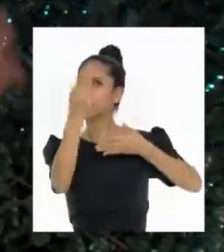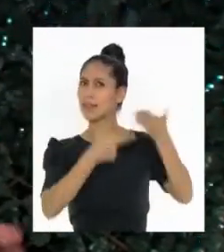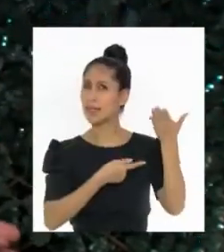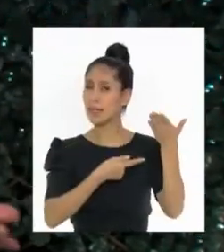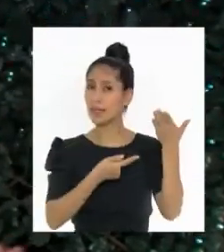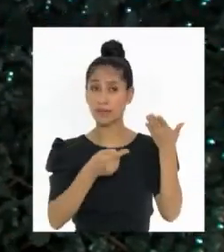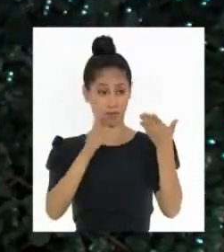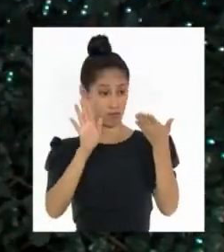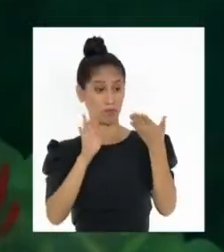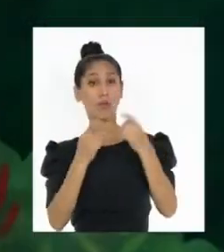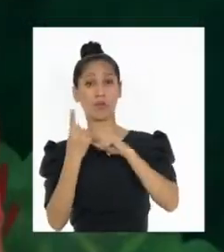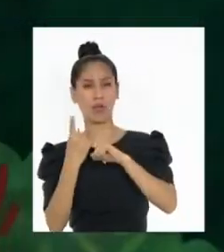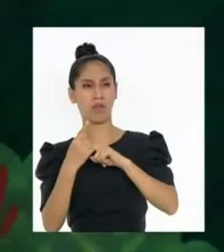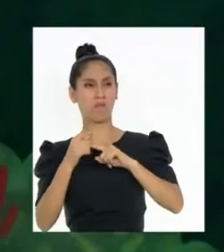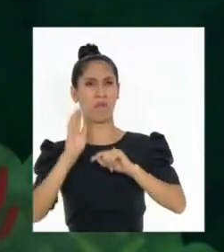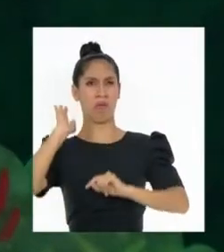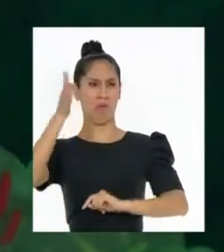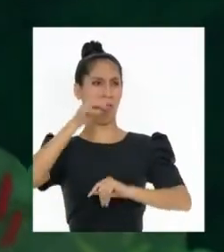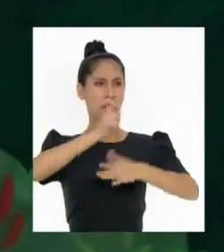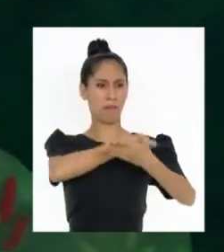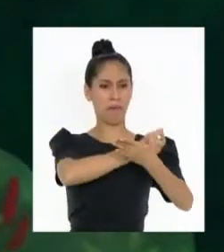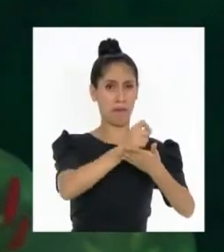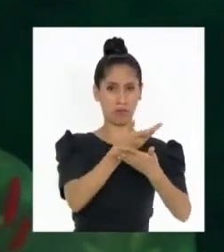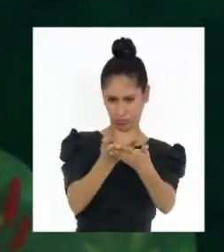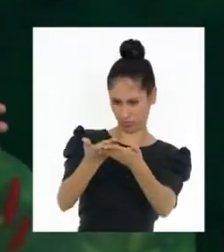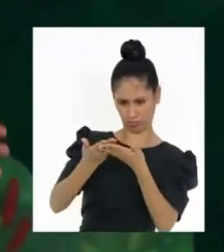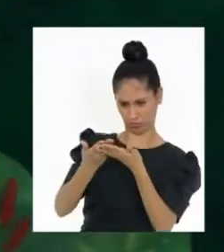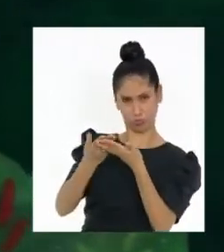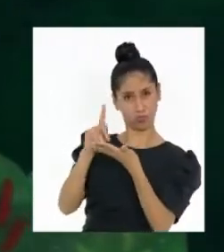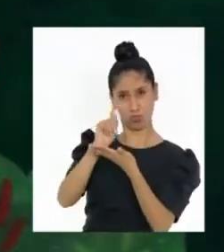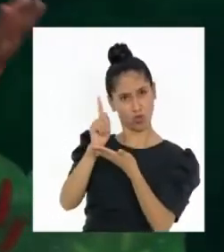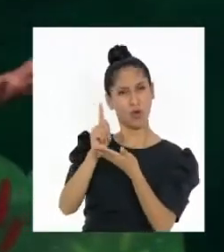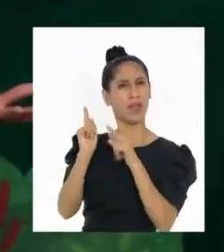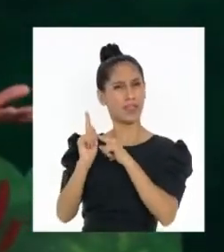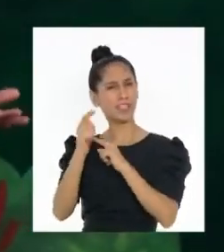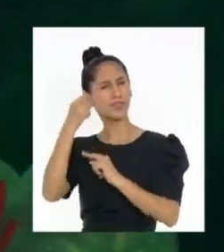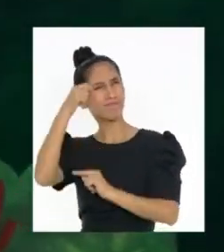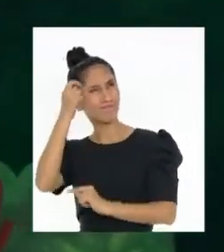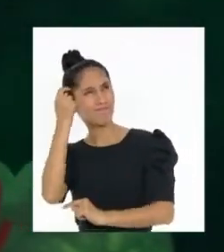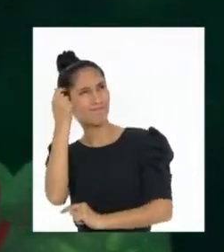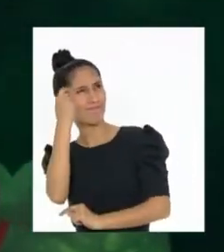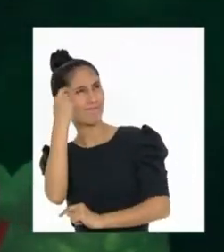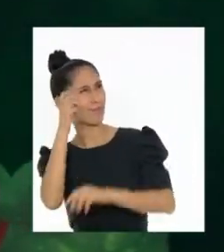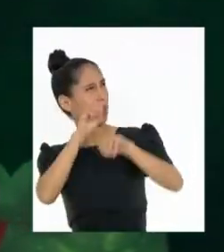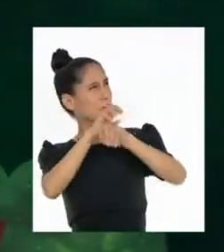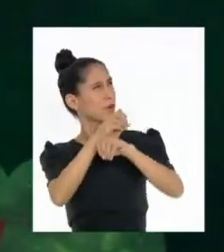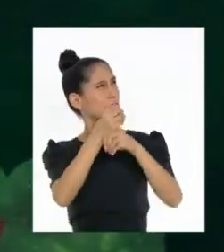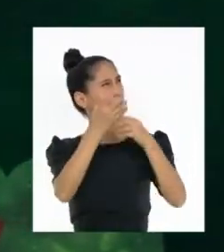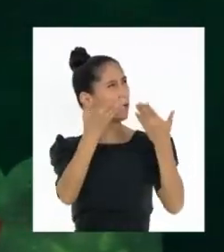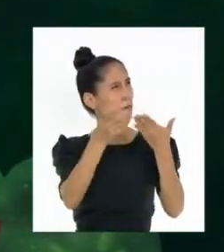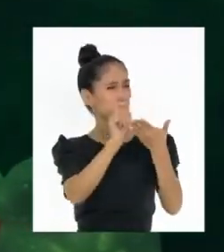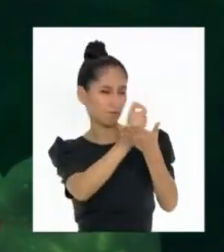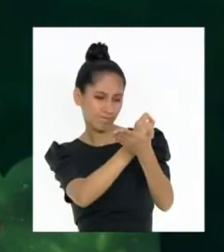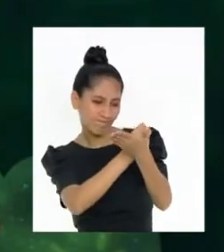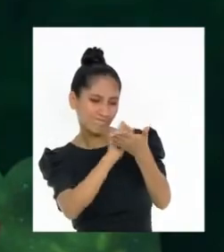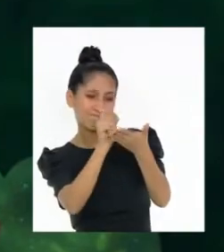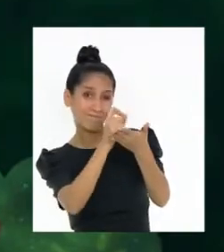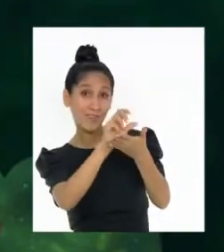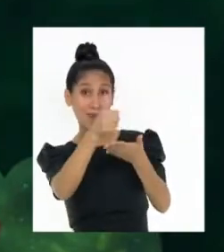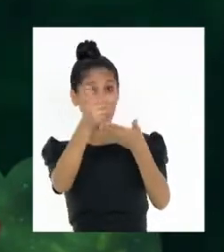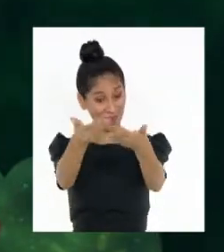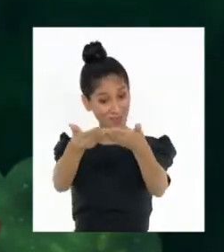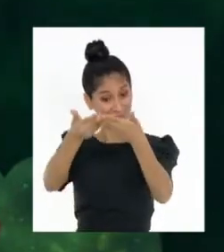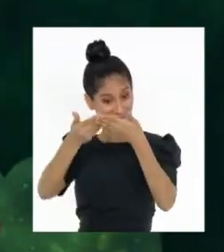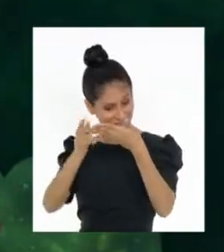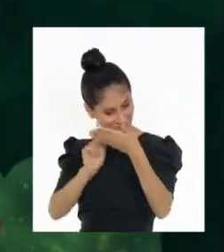se está dando órdenes. Por eso, generalmente, cada orientación, después de ser enumerada, inicia con un